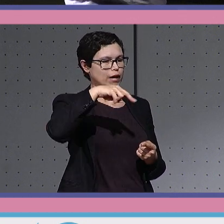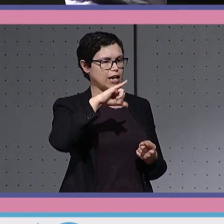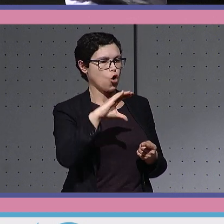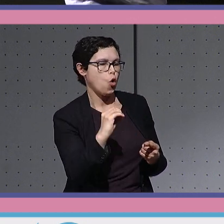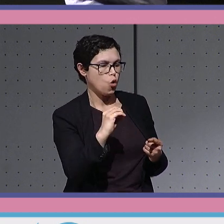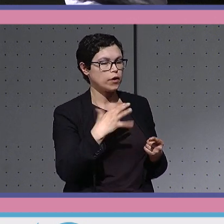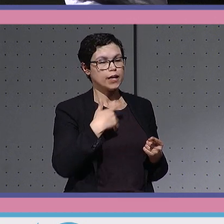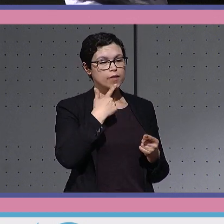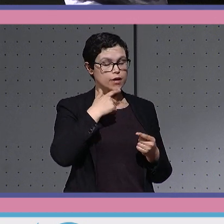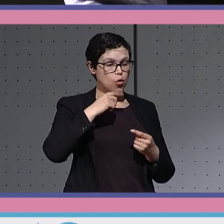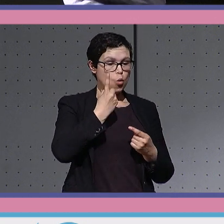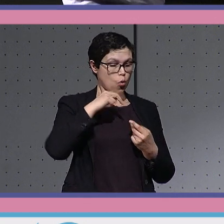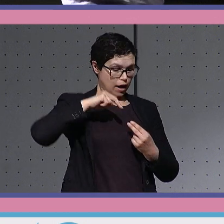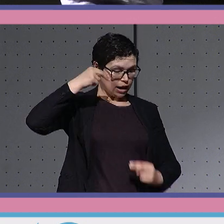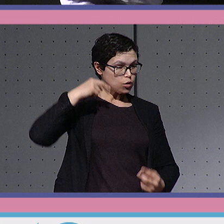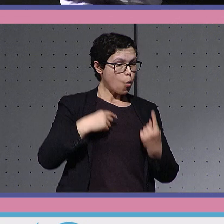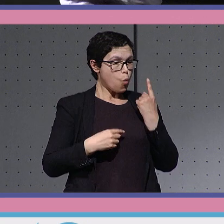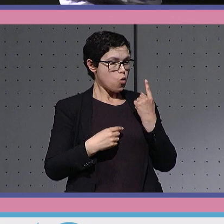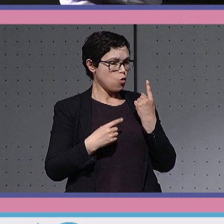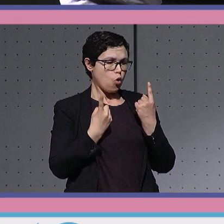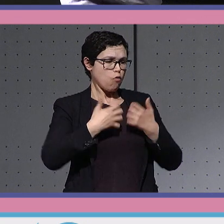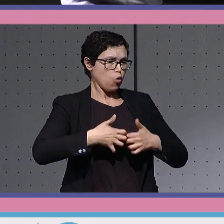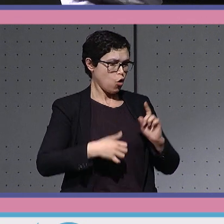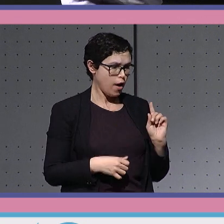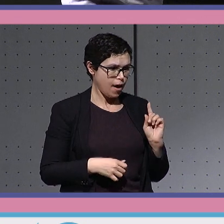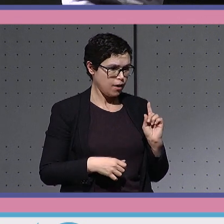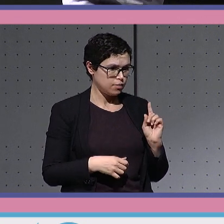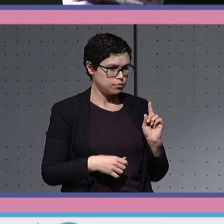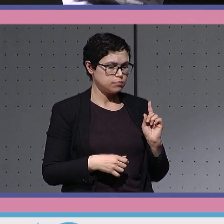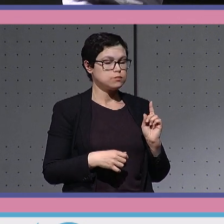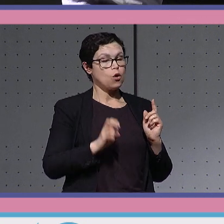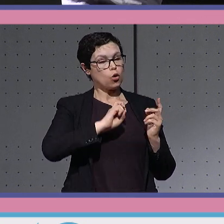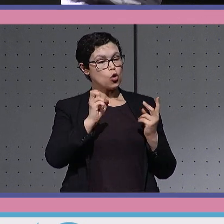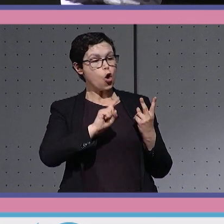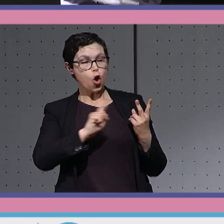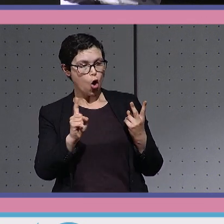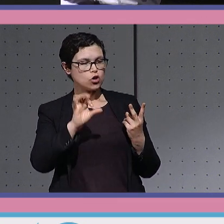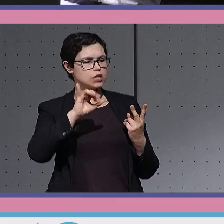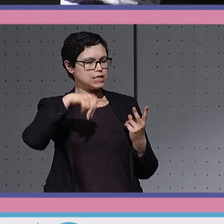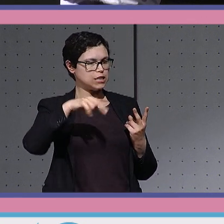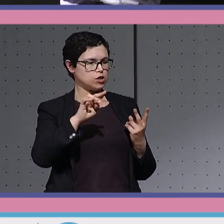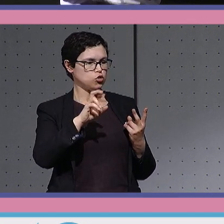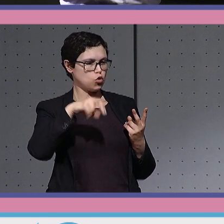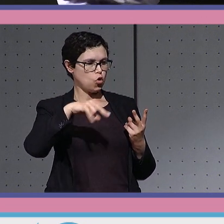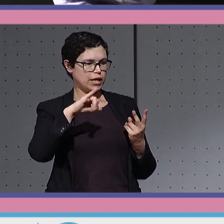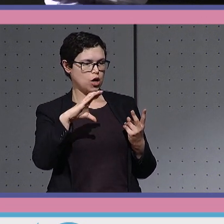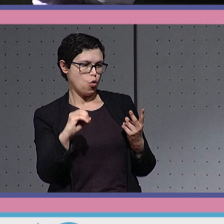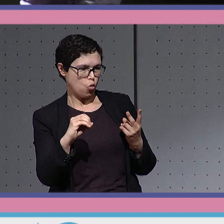gen que no funciona, es predominante, y el TEA no sindrómico, donde la variación común es predominante.